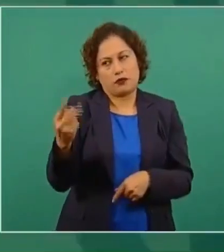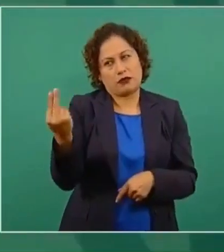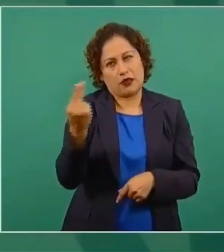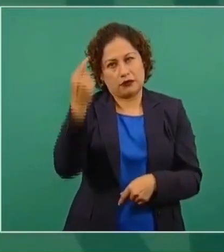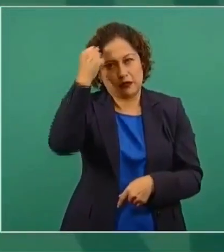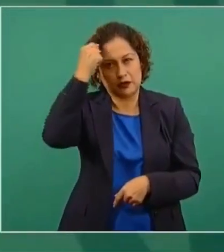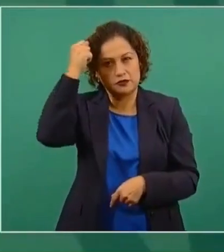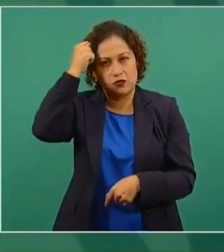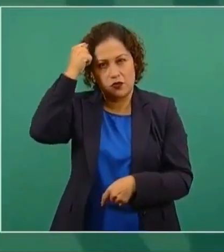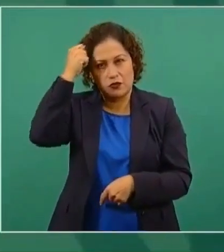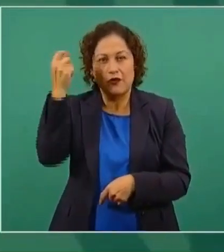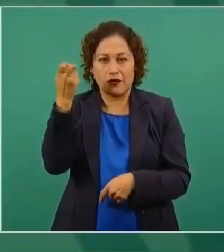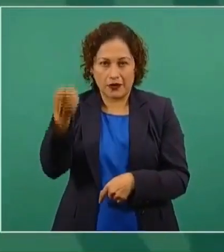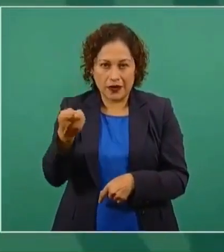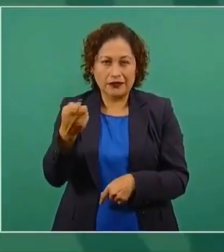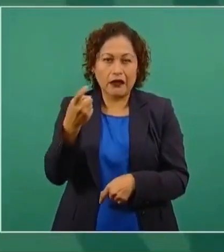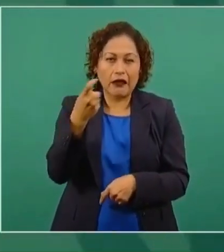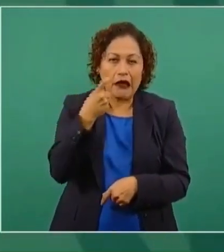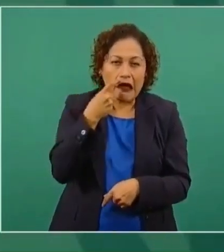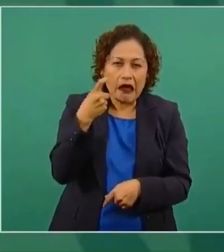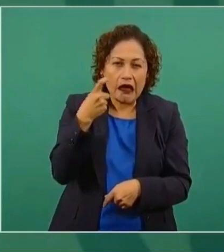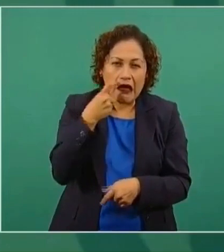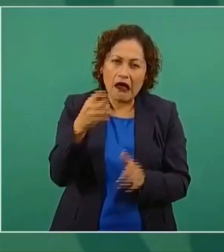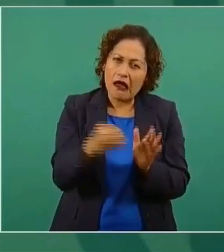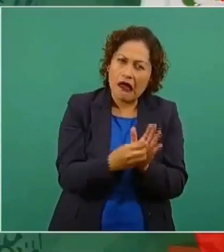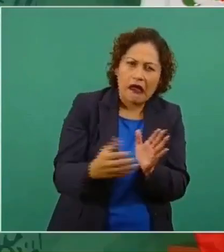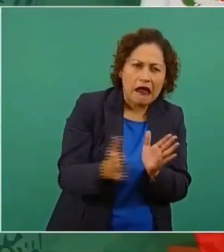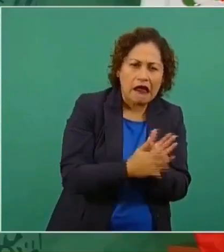para justificar el atraco,